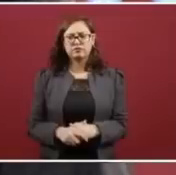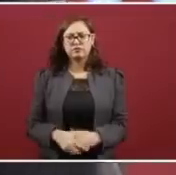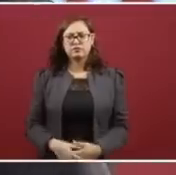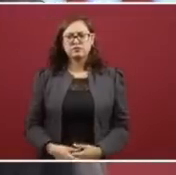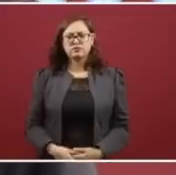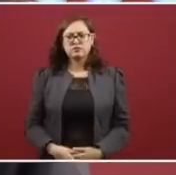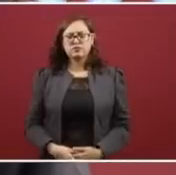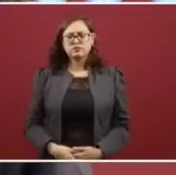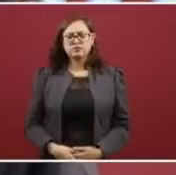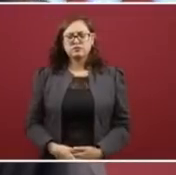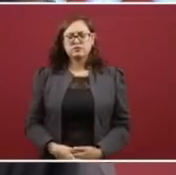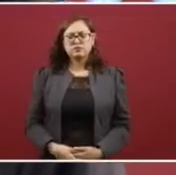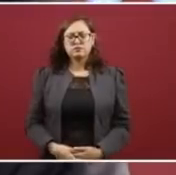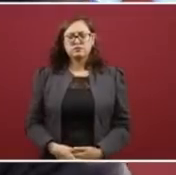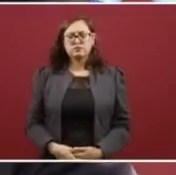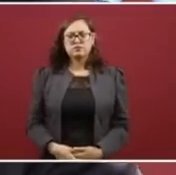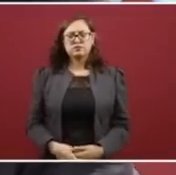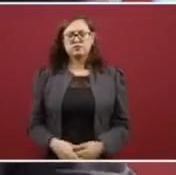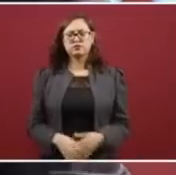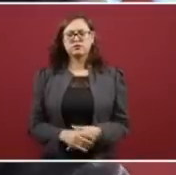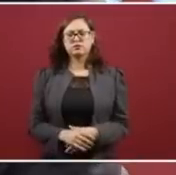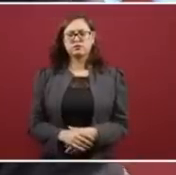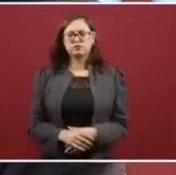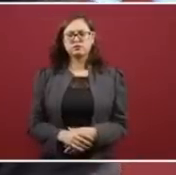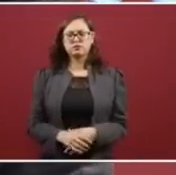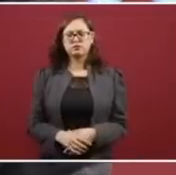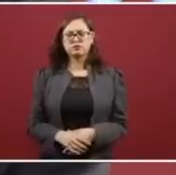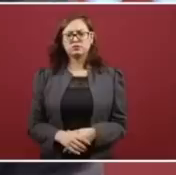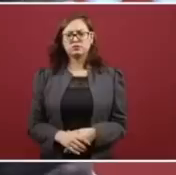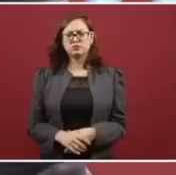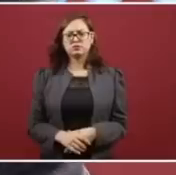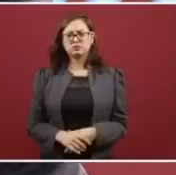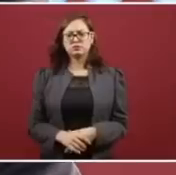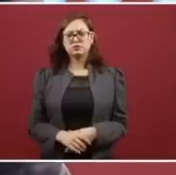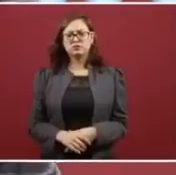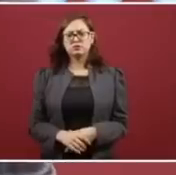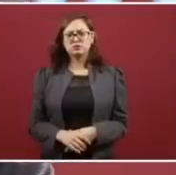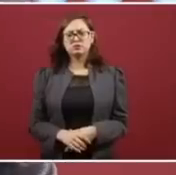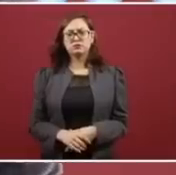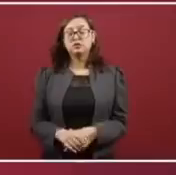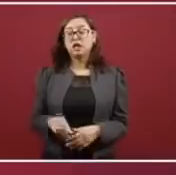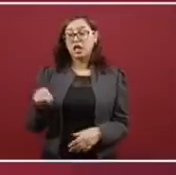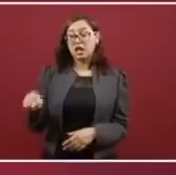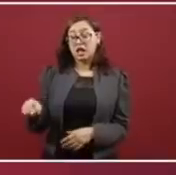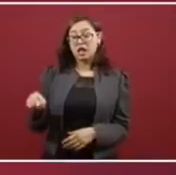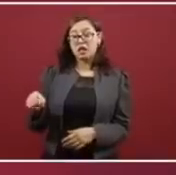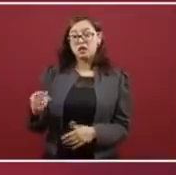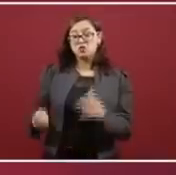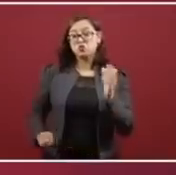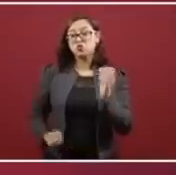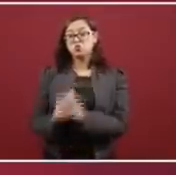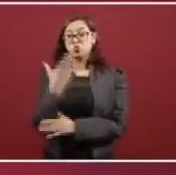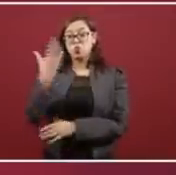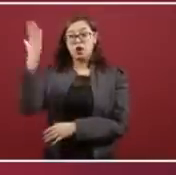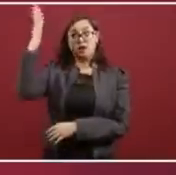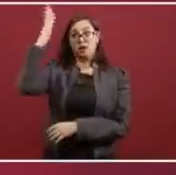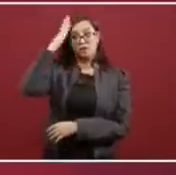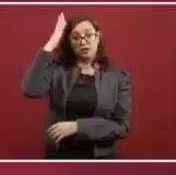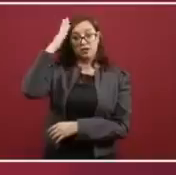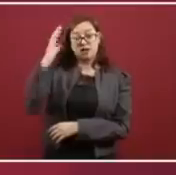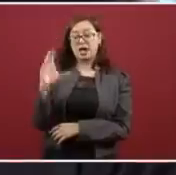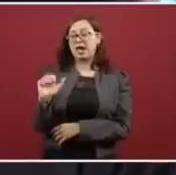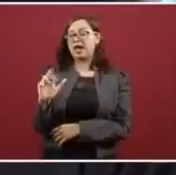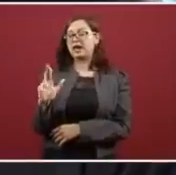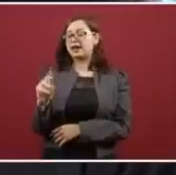conmovió el que el nuevo presidente del consejo coordinador empresarial carlos